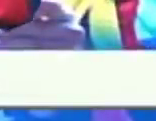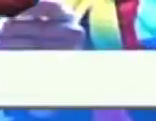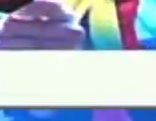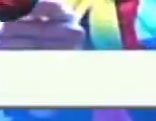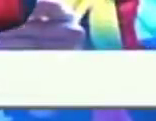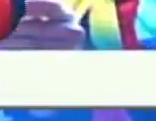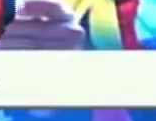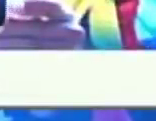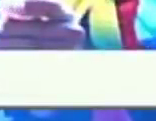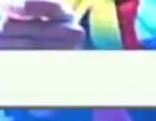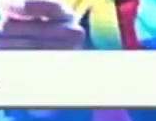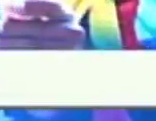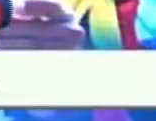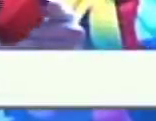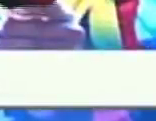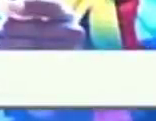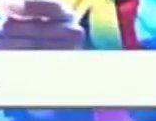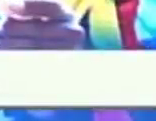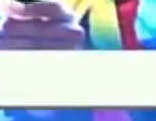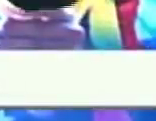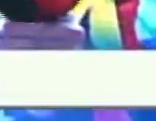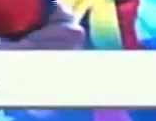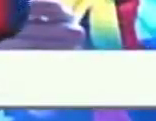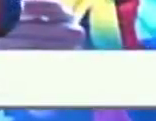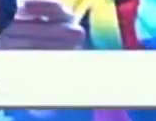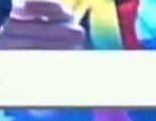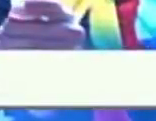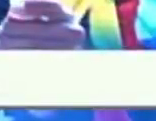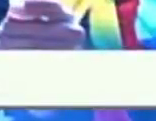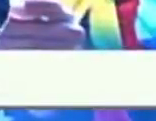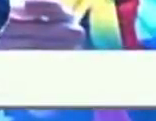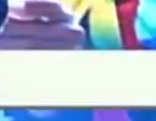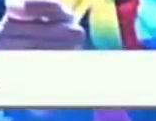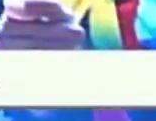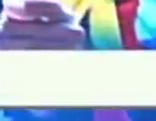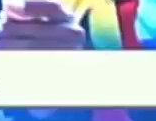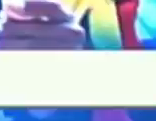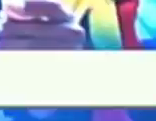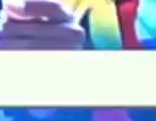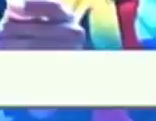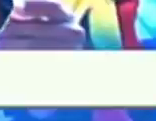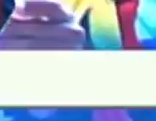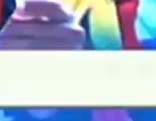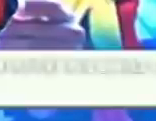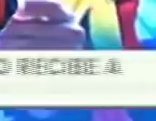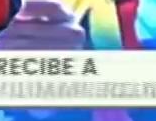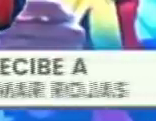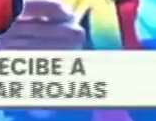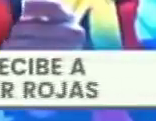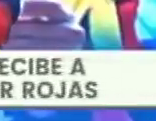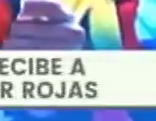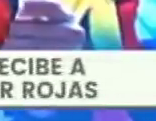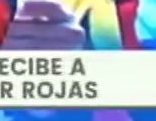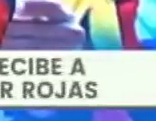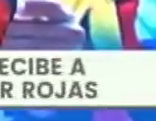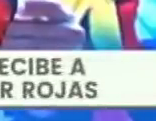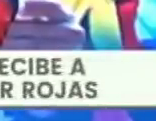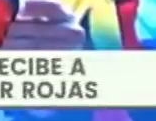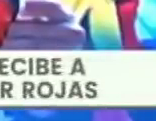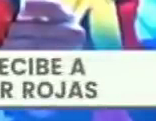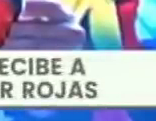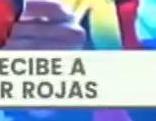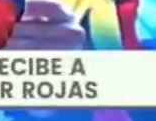cultivando como atletas, como deportistas. Ustedes son una generación de venezolanos y venezolanas que están llenando de brillo al país.